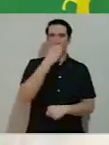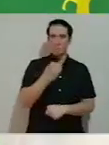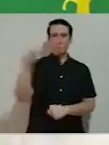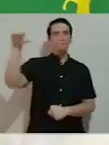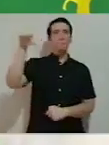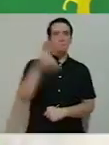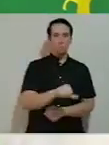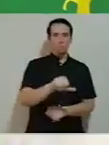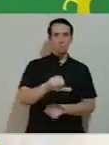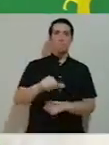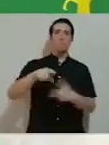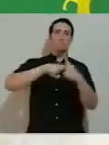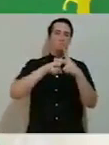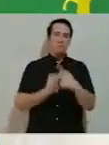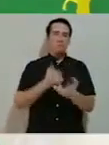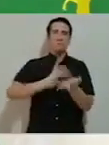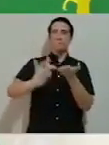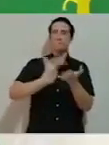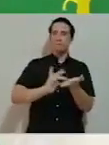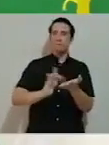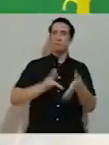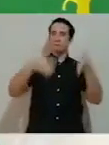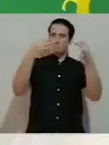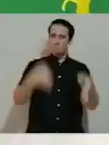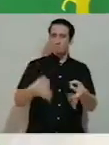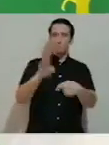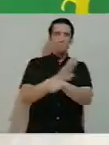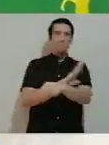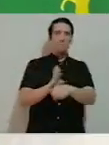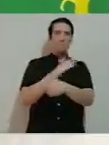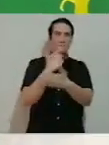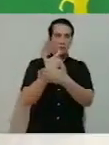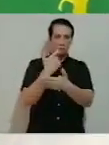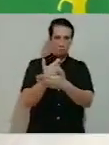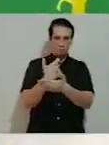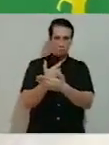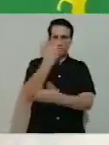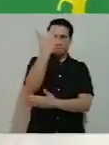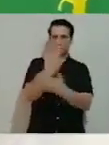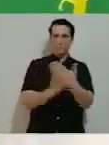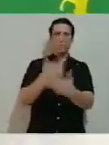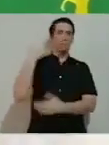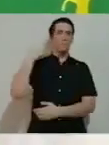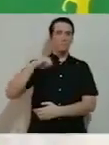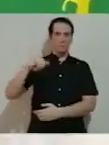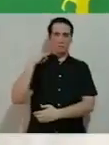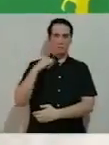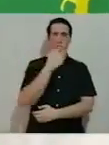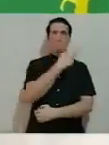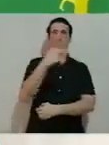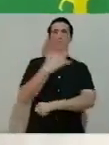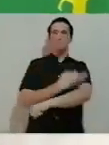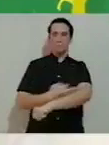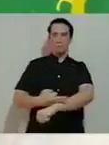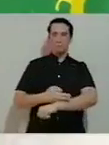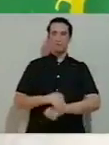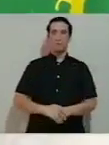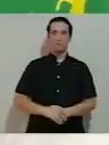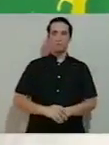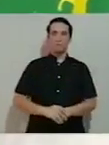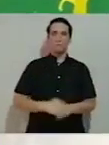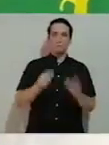he instruido que a partir de hoy se pongan en marcha apoyos muy concretos para beneficiar la economía y el ingreso de los yucatecos y sus